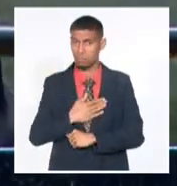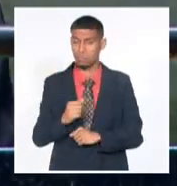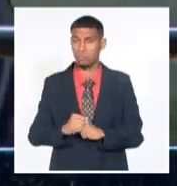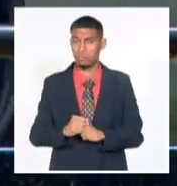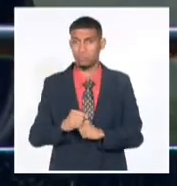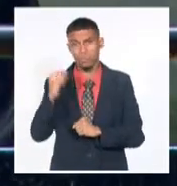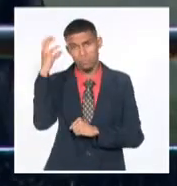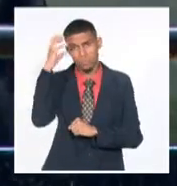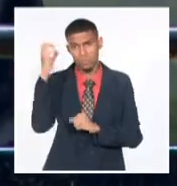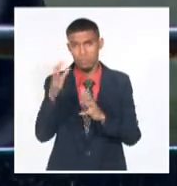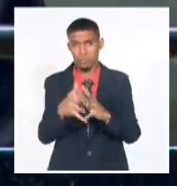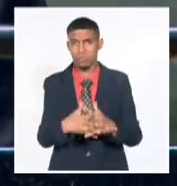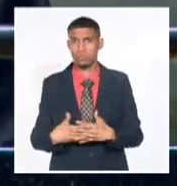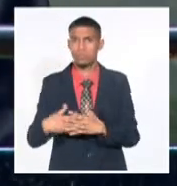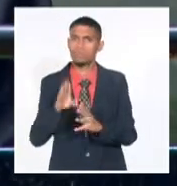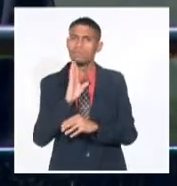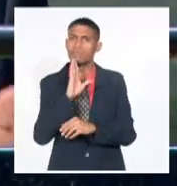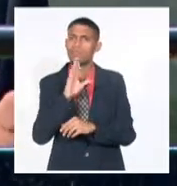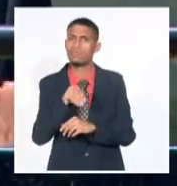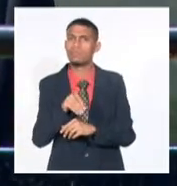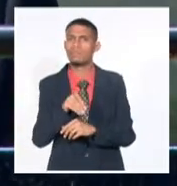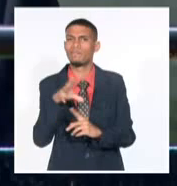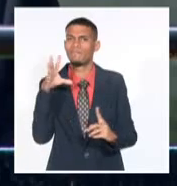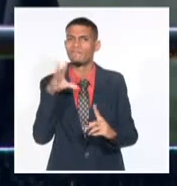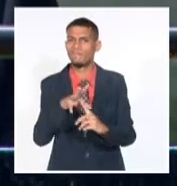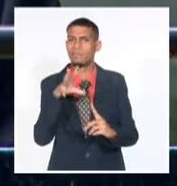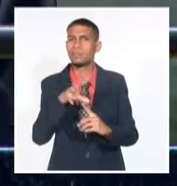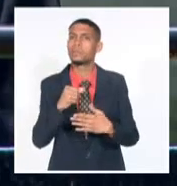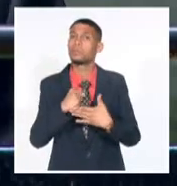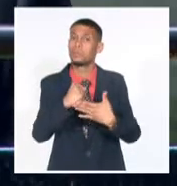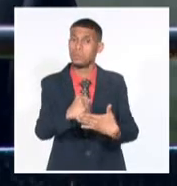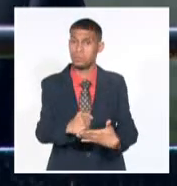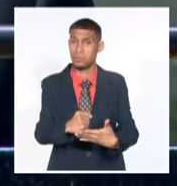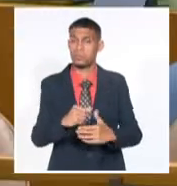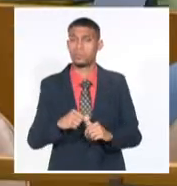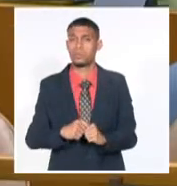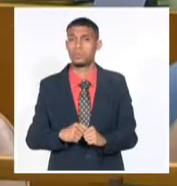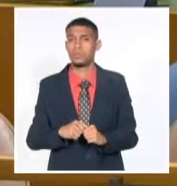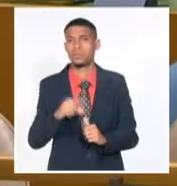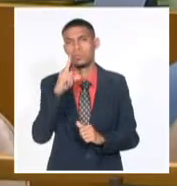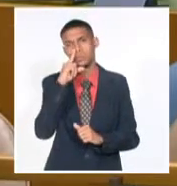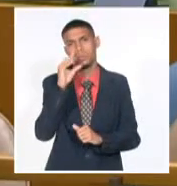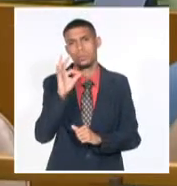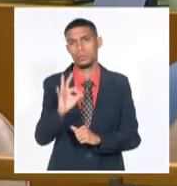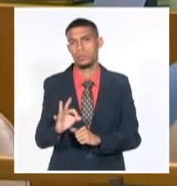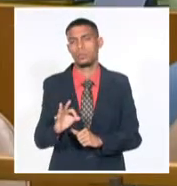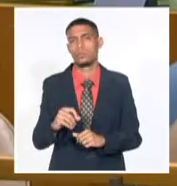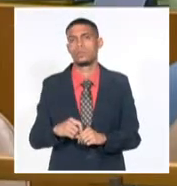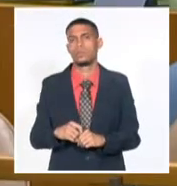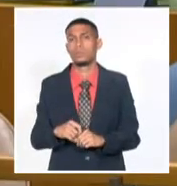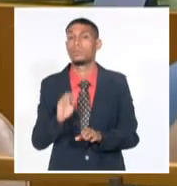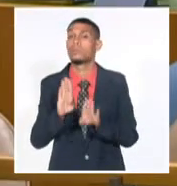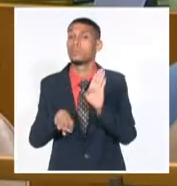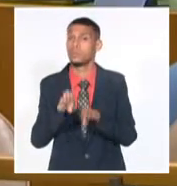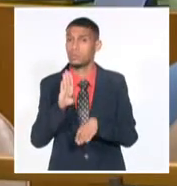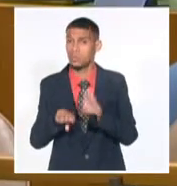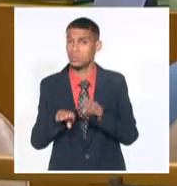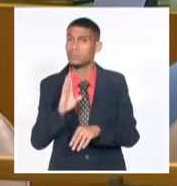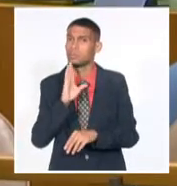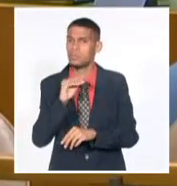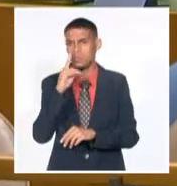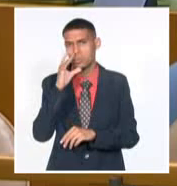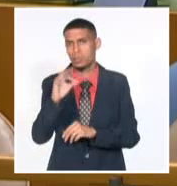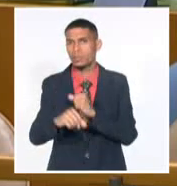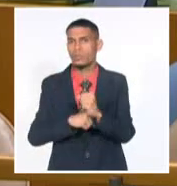de Estados Unidos afirma cínicamente apoyar, se les niega en muchas ocasiones el uso